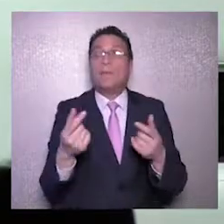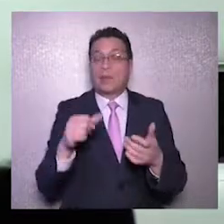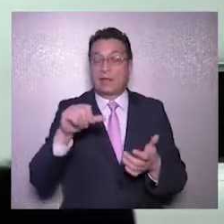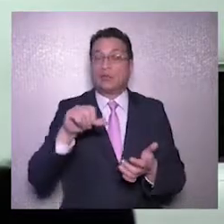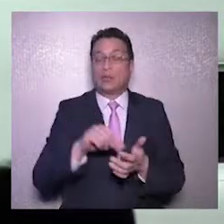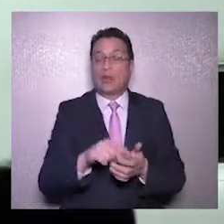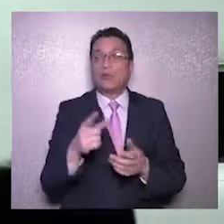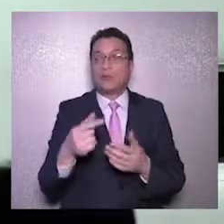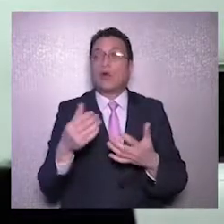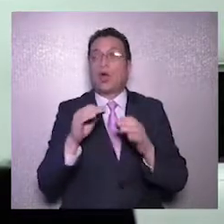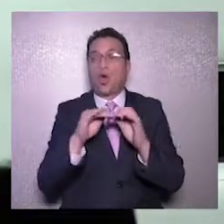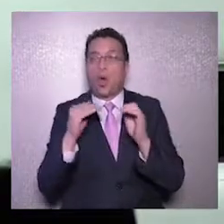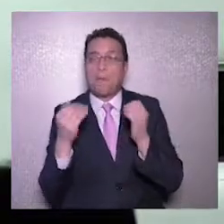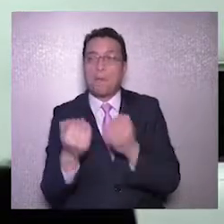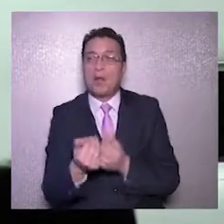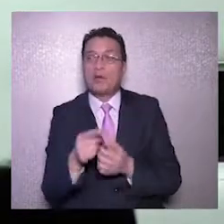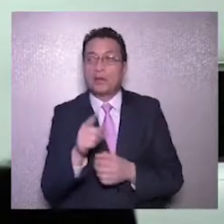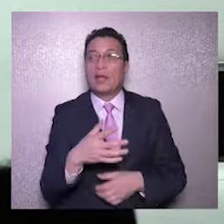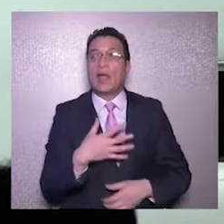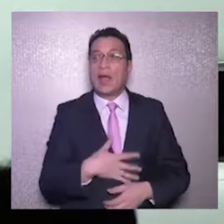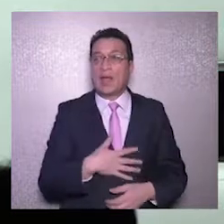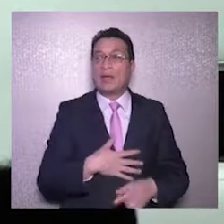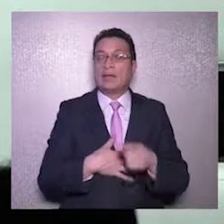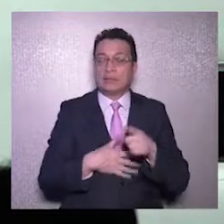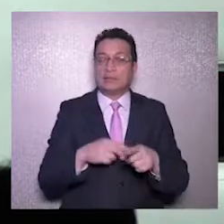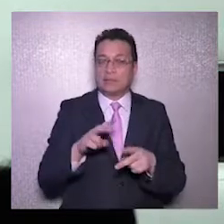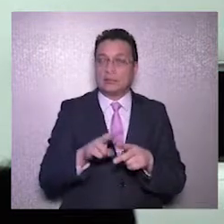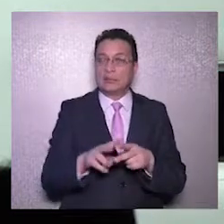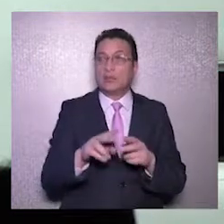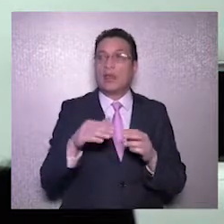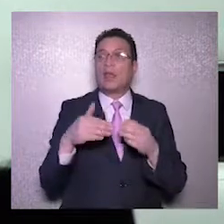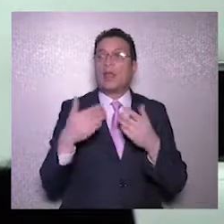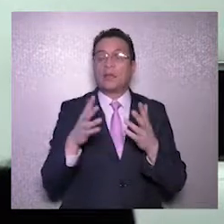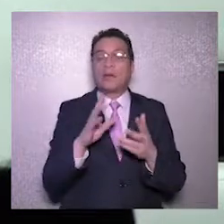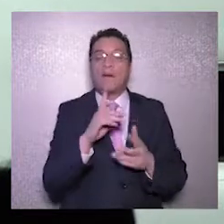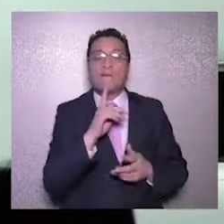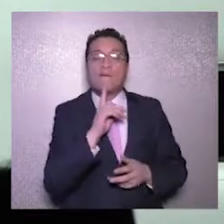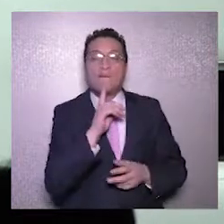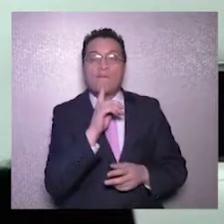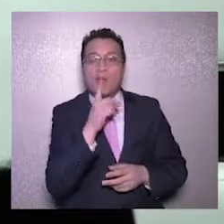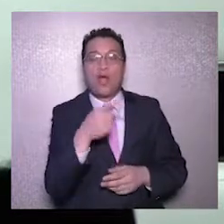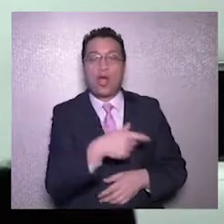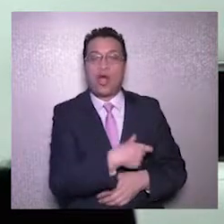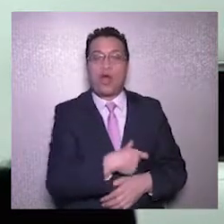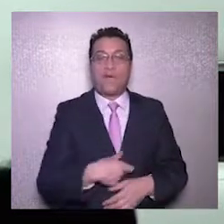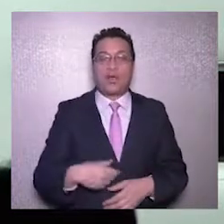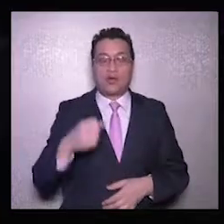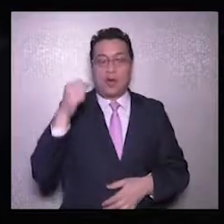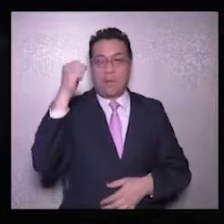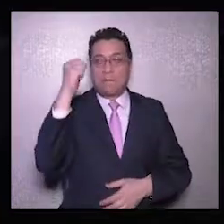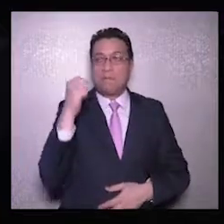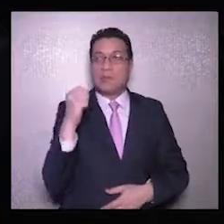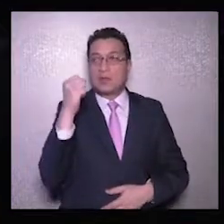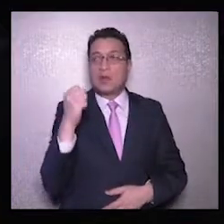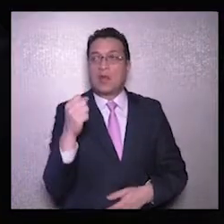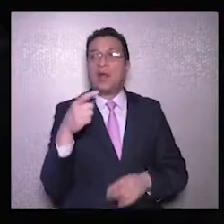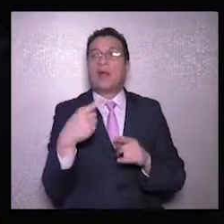ciudad completo. Eso pretendía ser el libro azul que después se perfeccionó en el gobierno del presidente Piñera. Se le